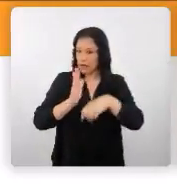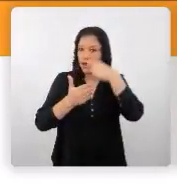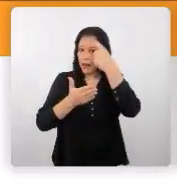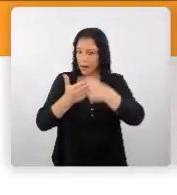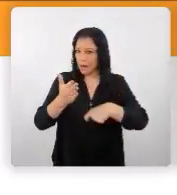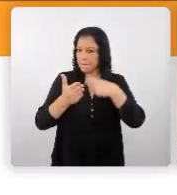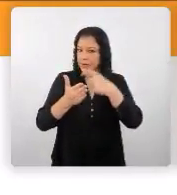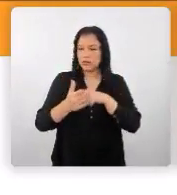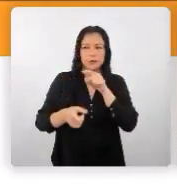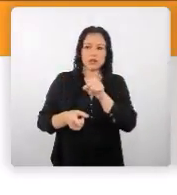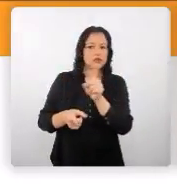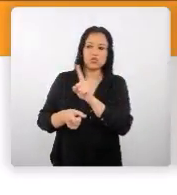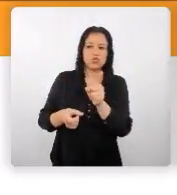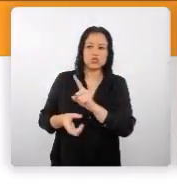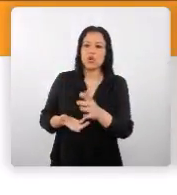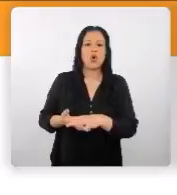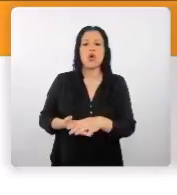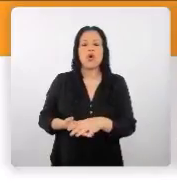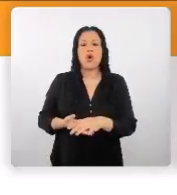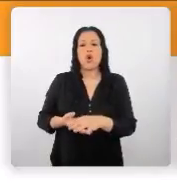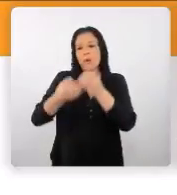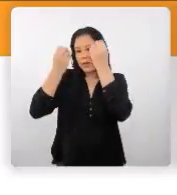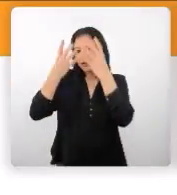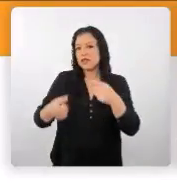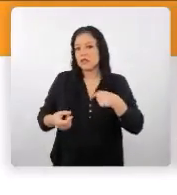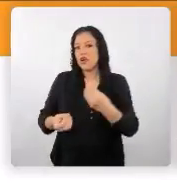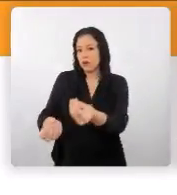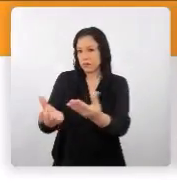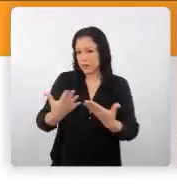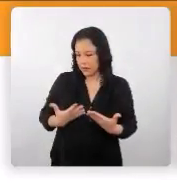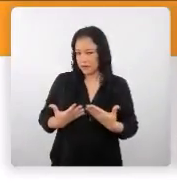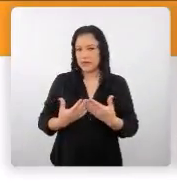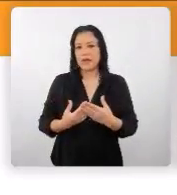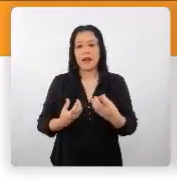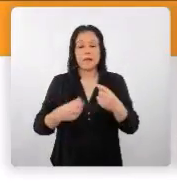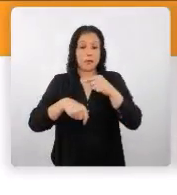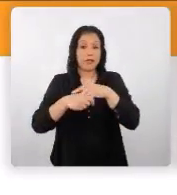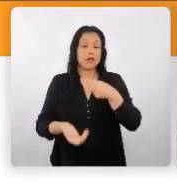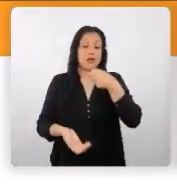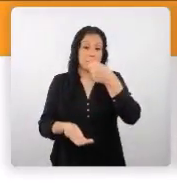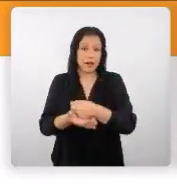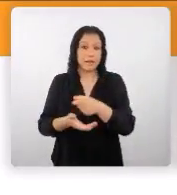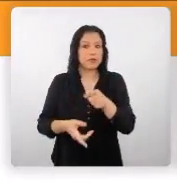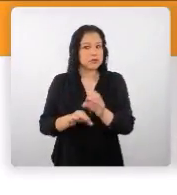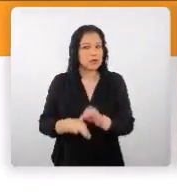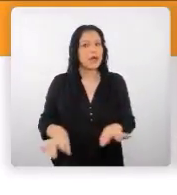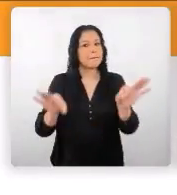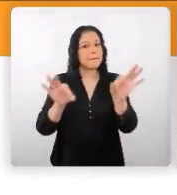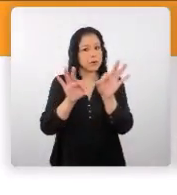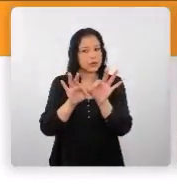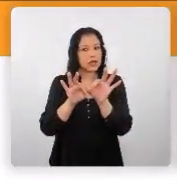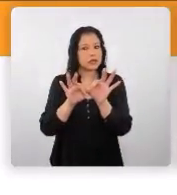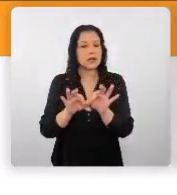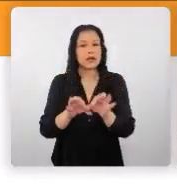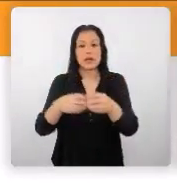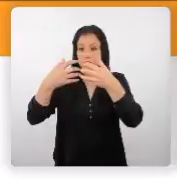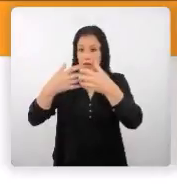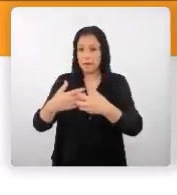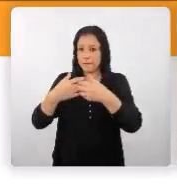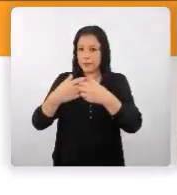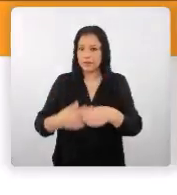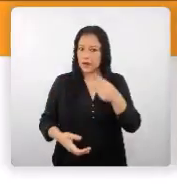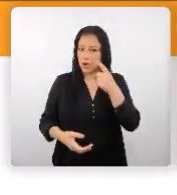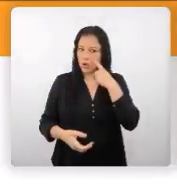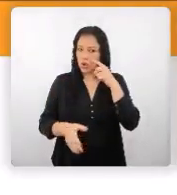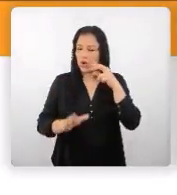precio a pagar por el paquete finalmente, ¿no? Es así que es importante que los proveedores conozcan